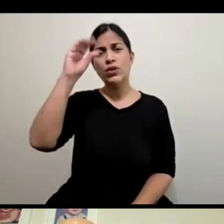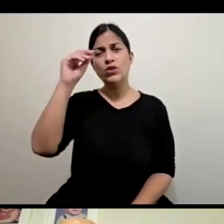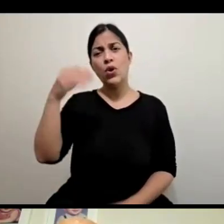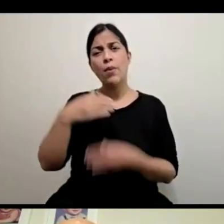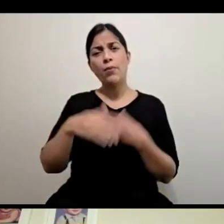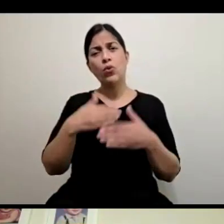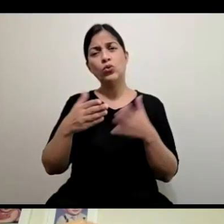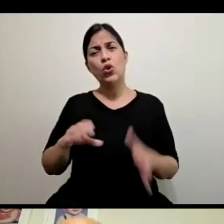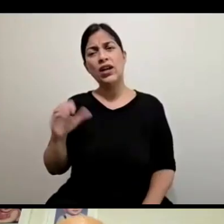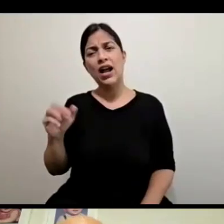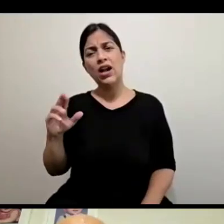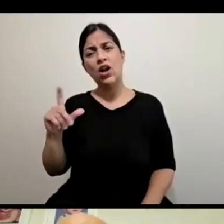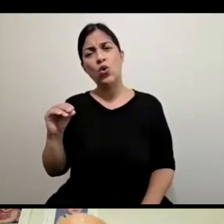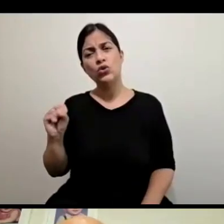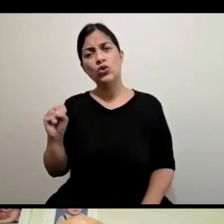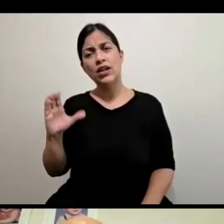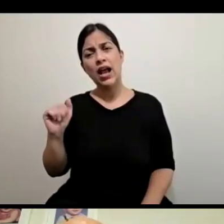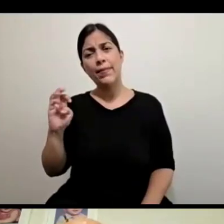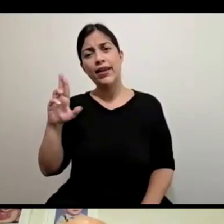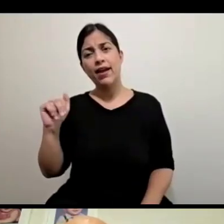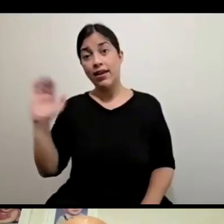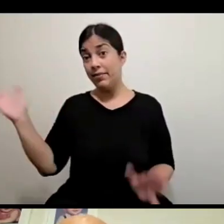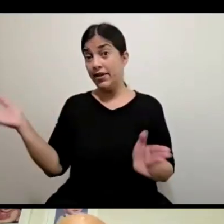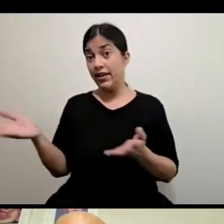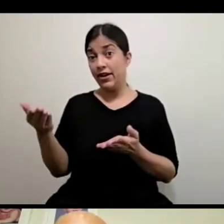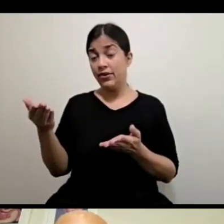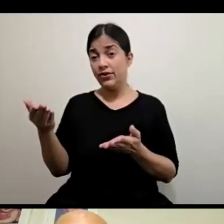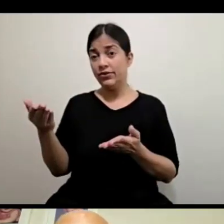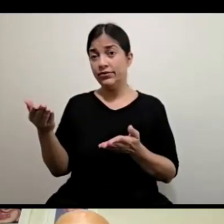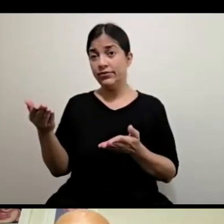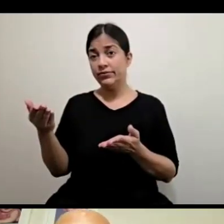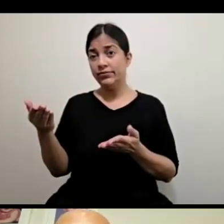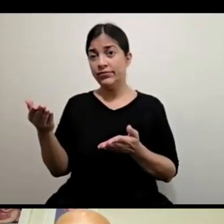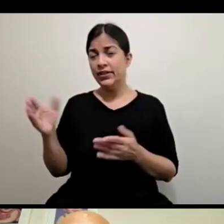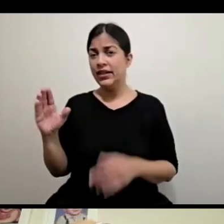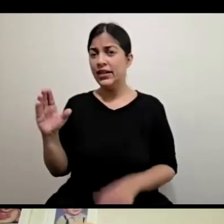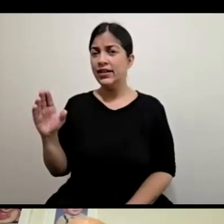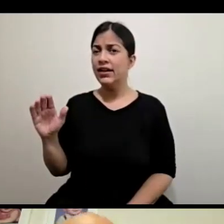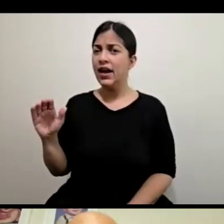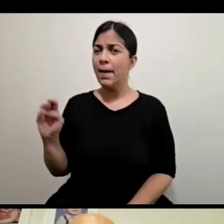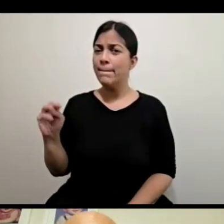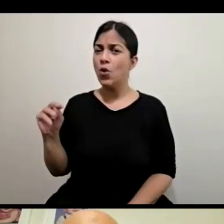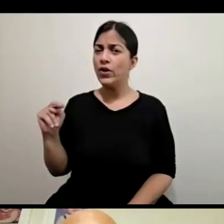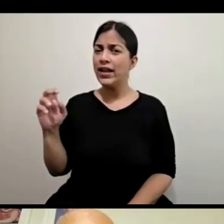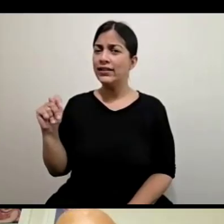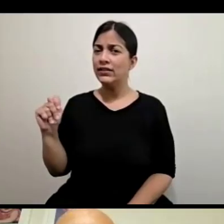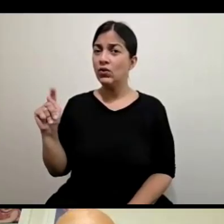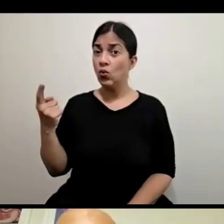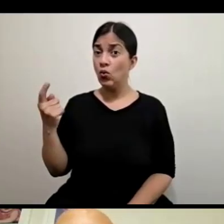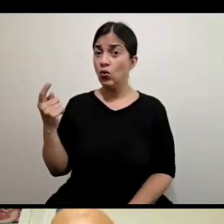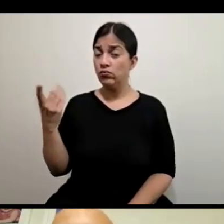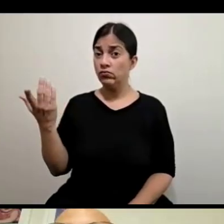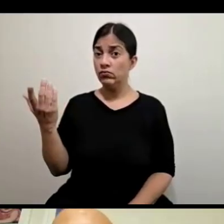Cabrera, invitaron a Jimmy Gamonet, que es un coreógrafo